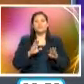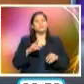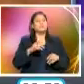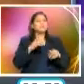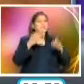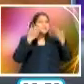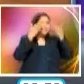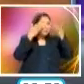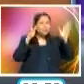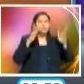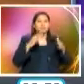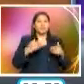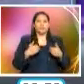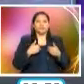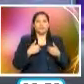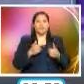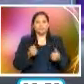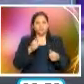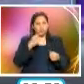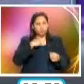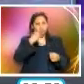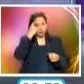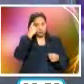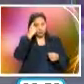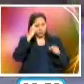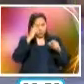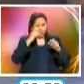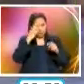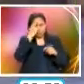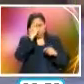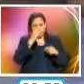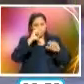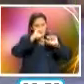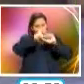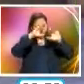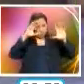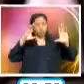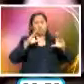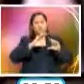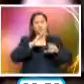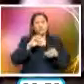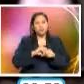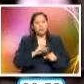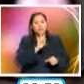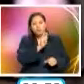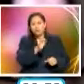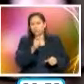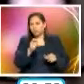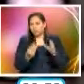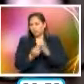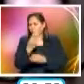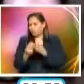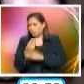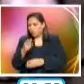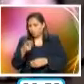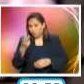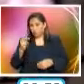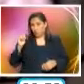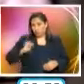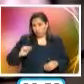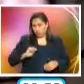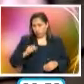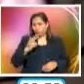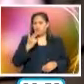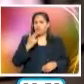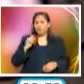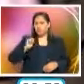y con una visión, pues de acuerdo a poder encontrar nuevos significados en cosas que, pues son viejas y que tenían uno anterior para